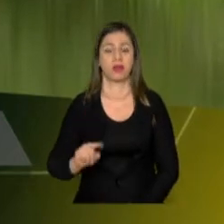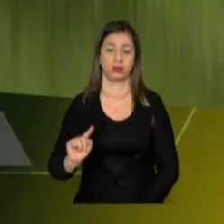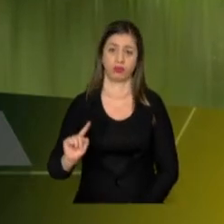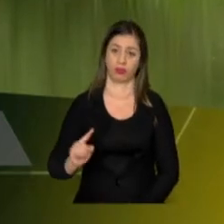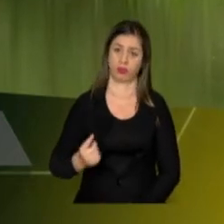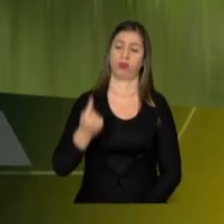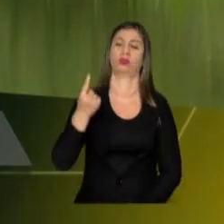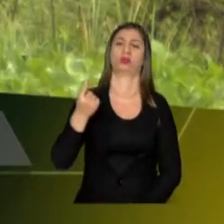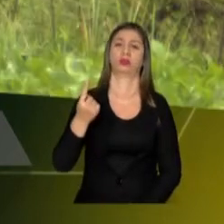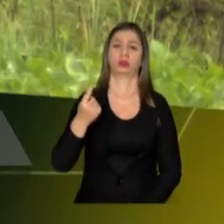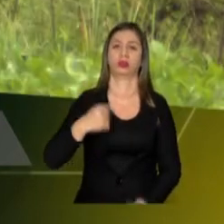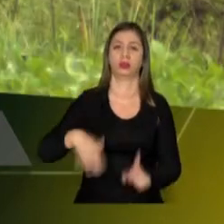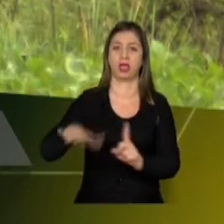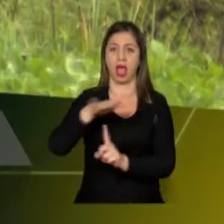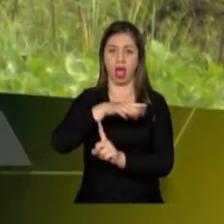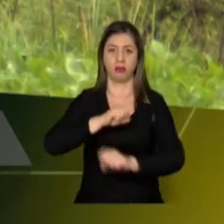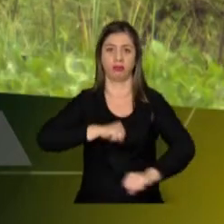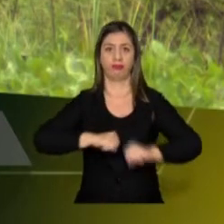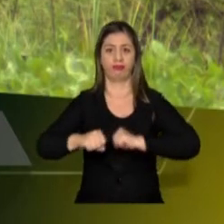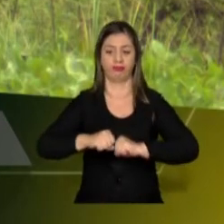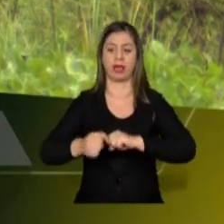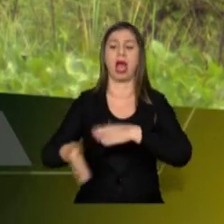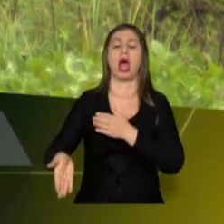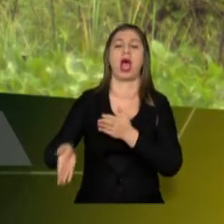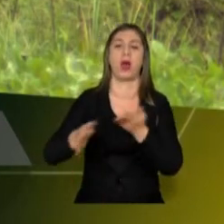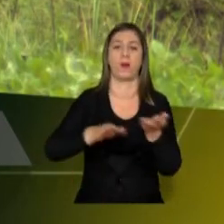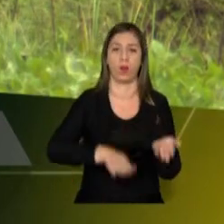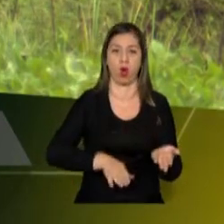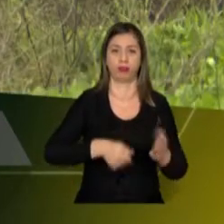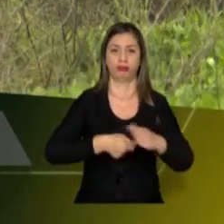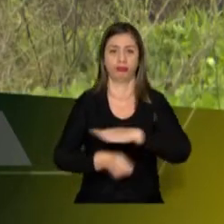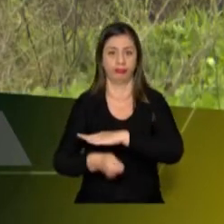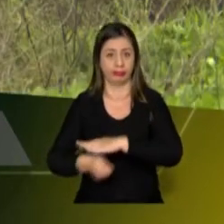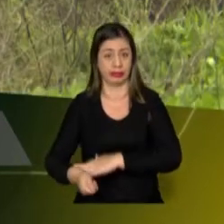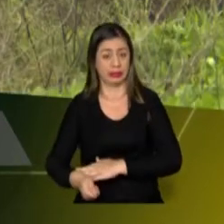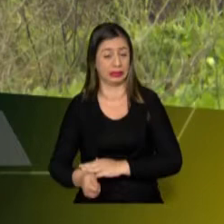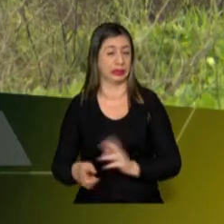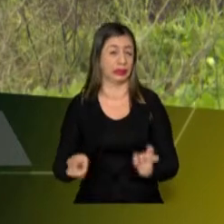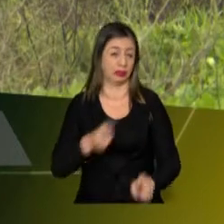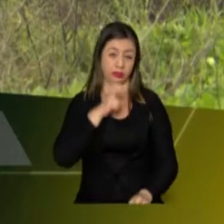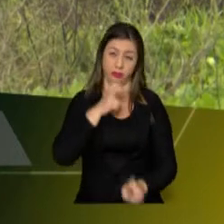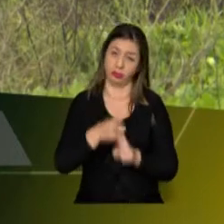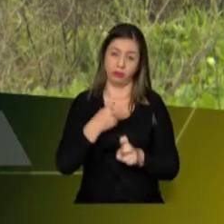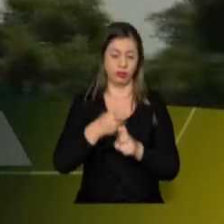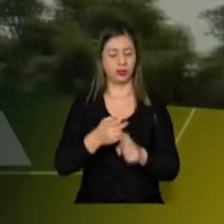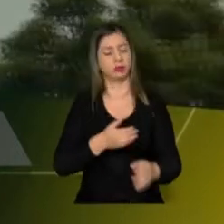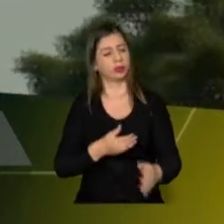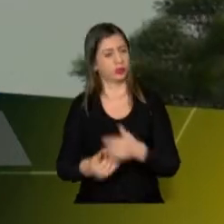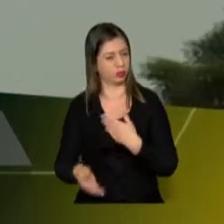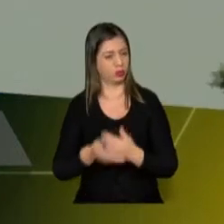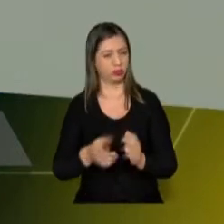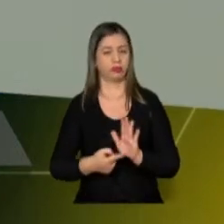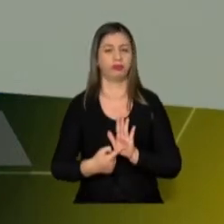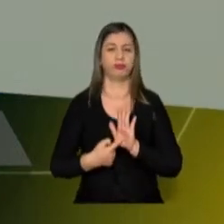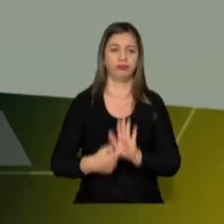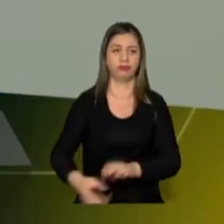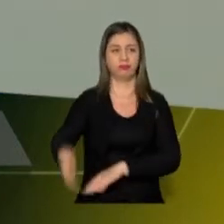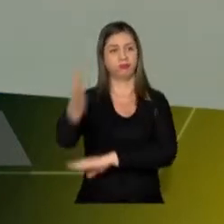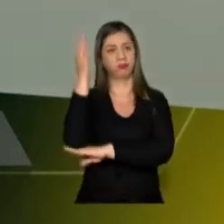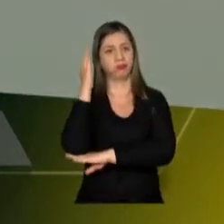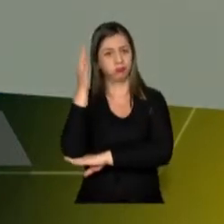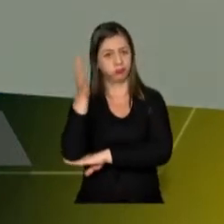uno en ambientalistas asesinados. Es un tema pesado, pero lo voy a hacer